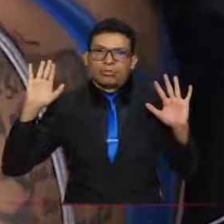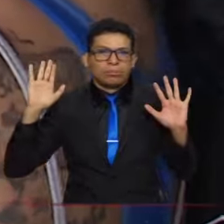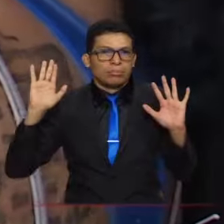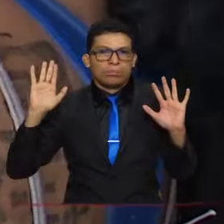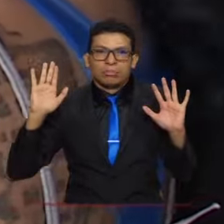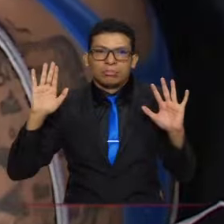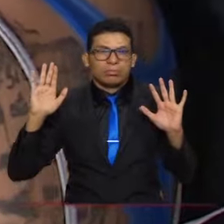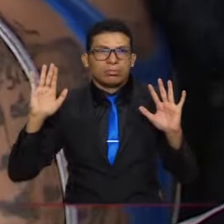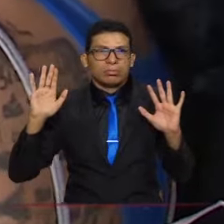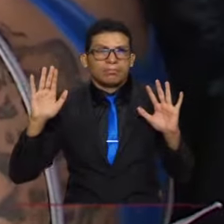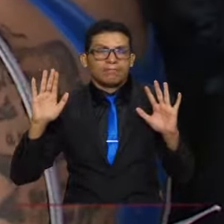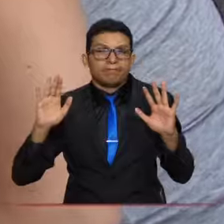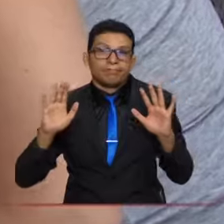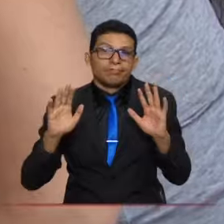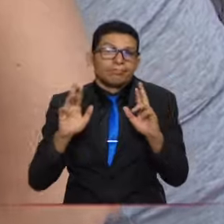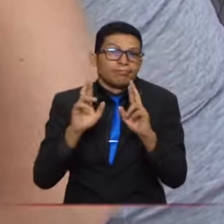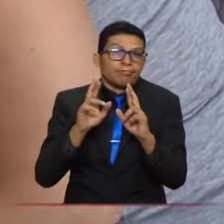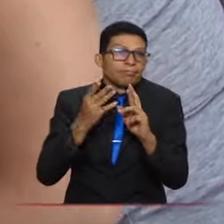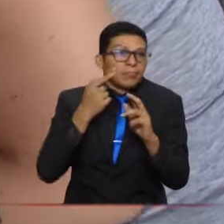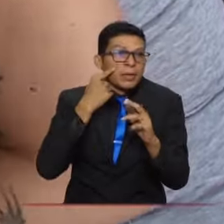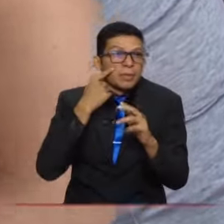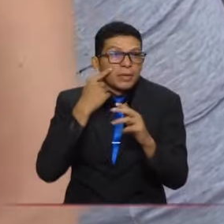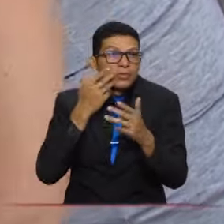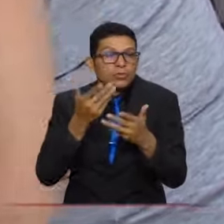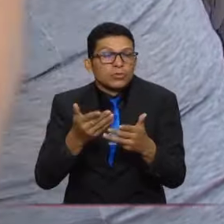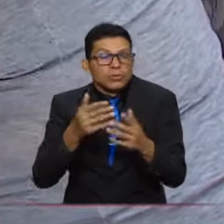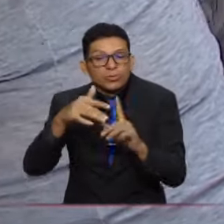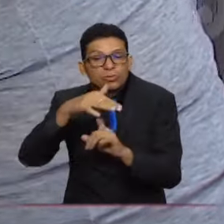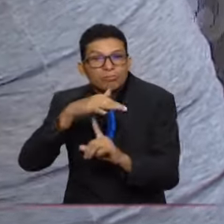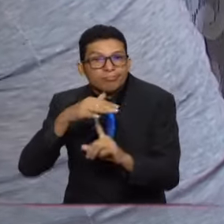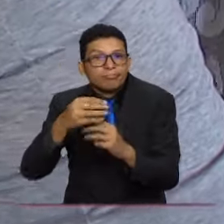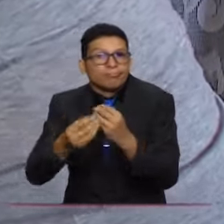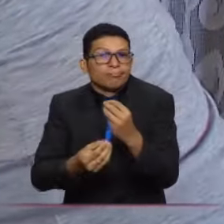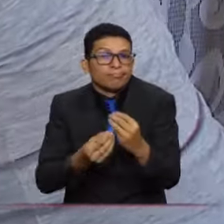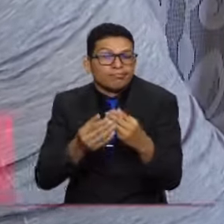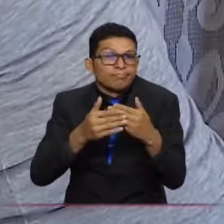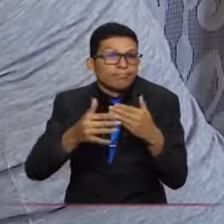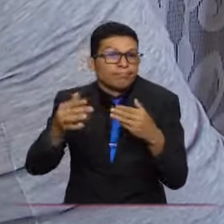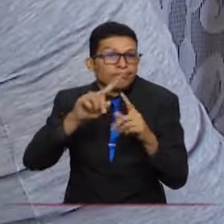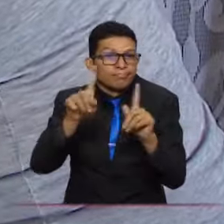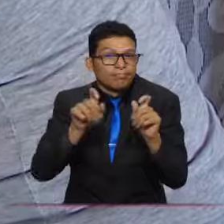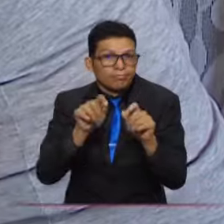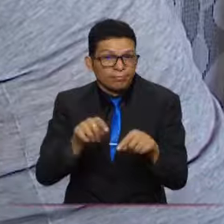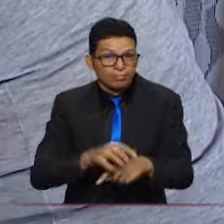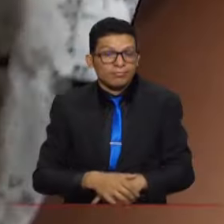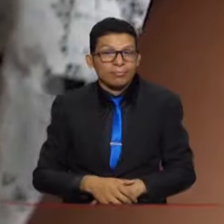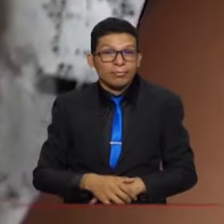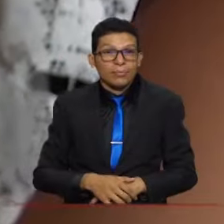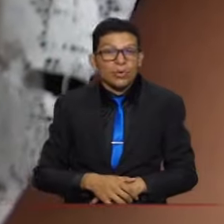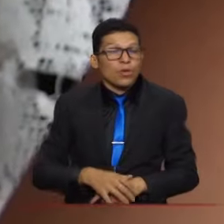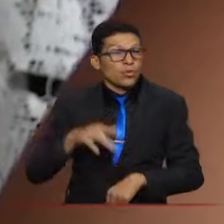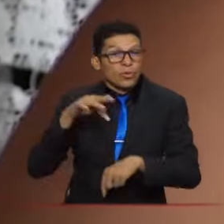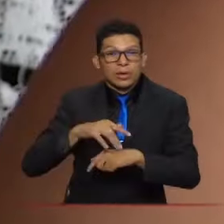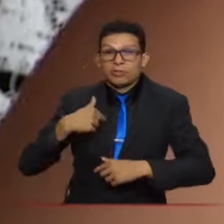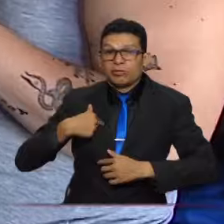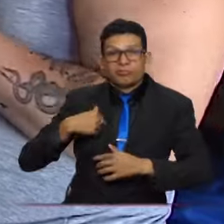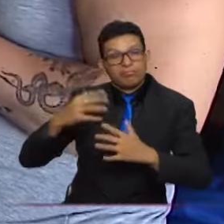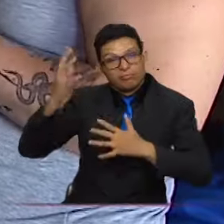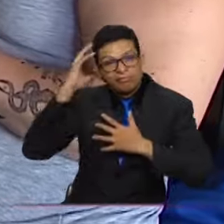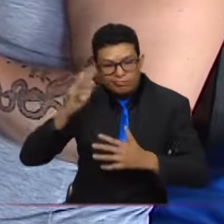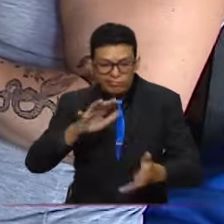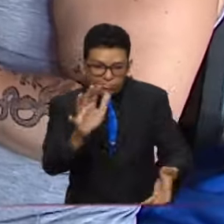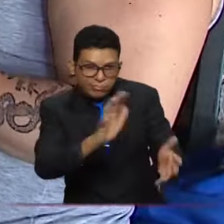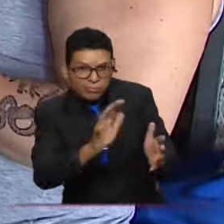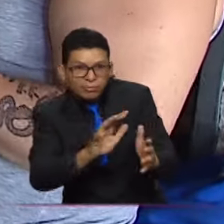las condiciones como él, que la verdad ha cambiado muchas cosas. Porque a él me toca bañarlo, vestirlo, darle